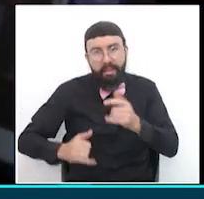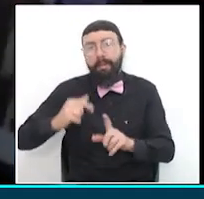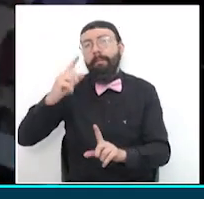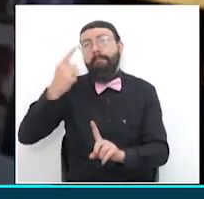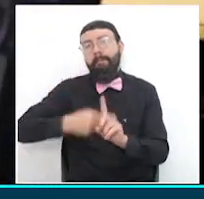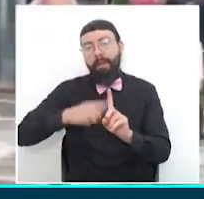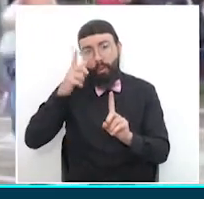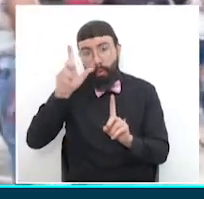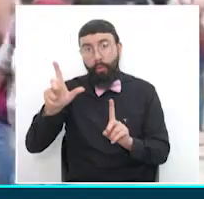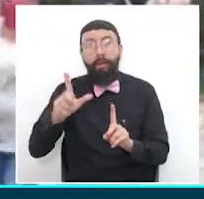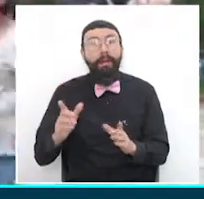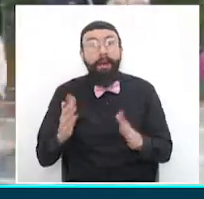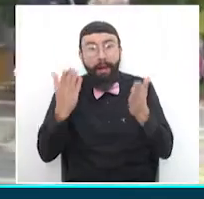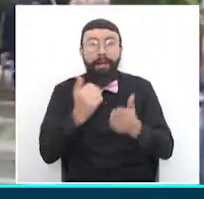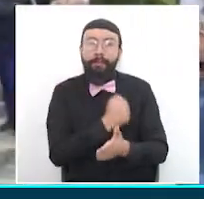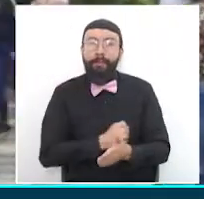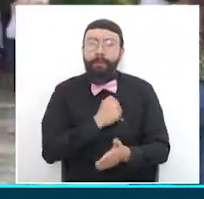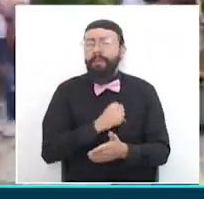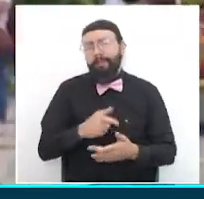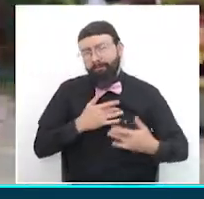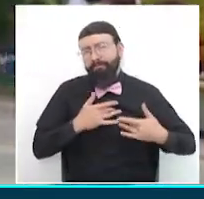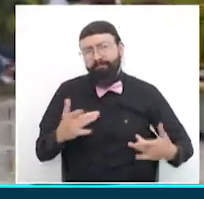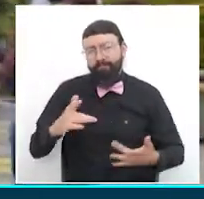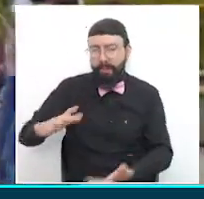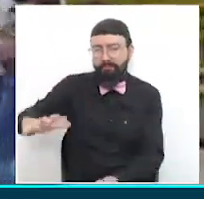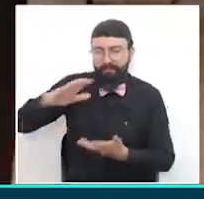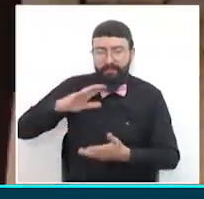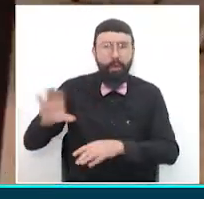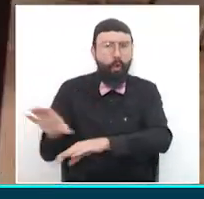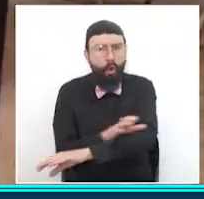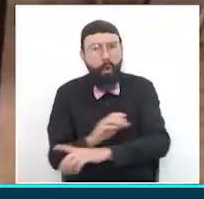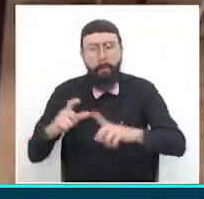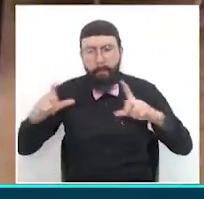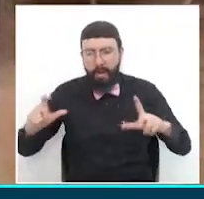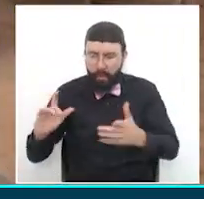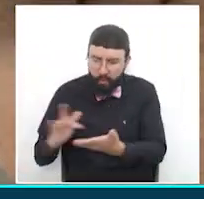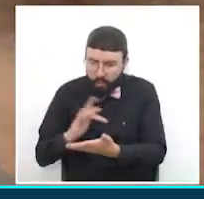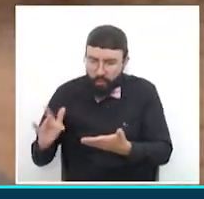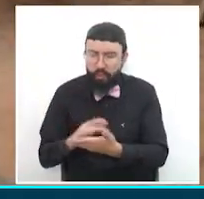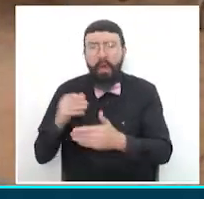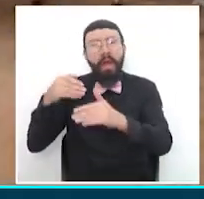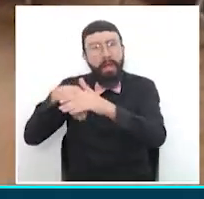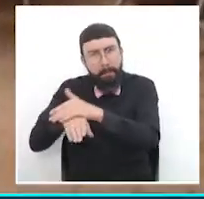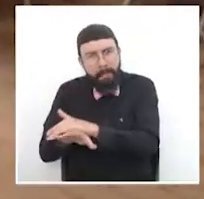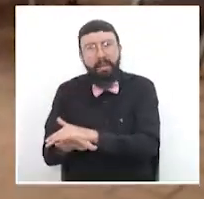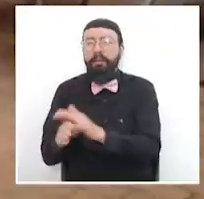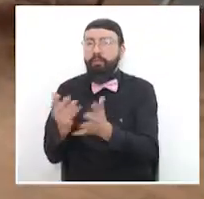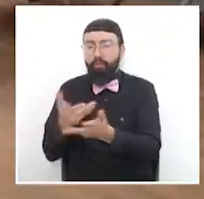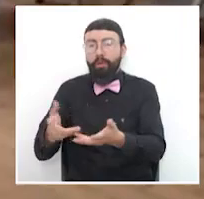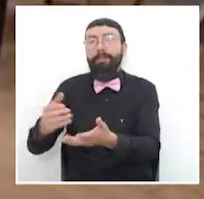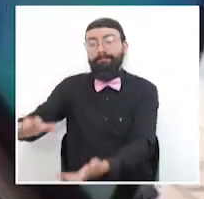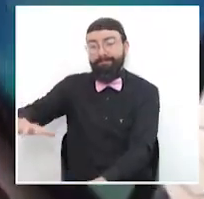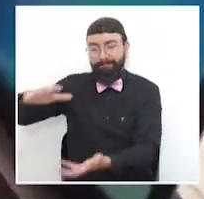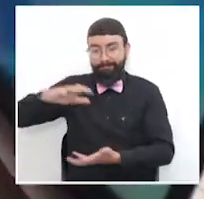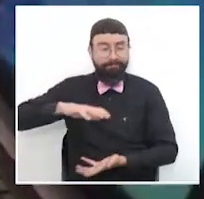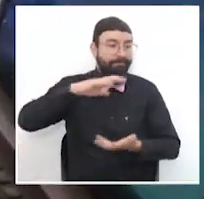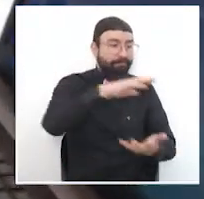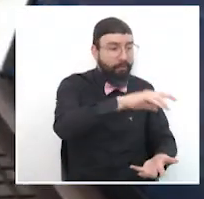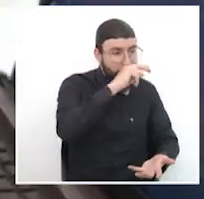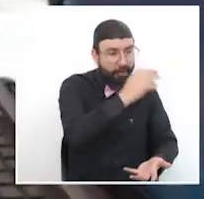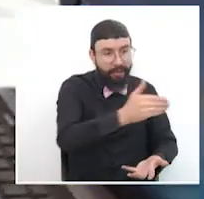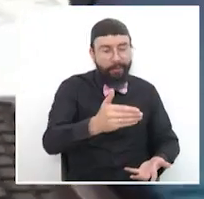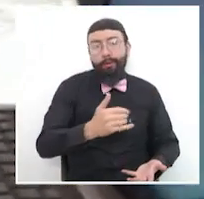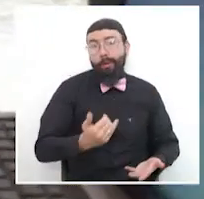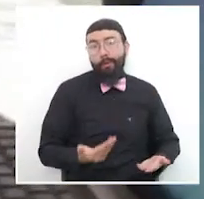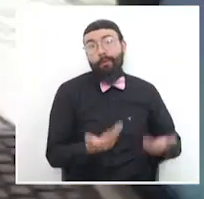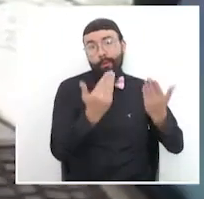de las TIC hace un llamado a la solidaridad para que los armenios puedan donar cualquiera de estas herramientas que seguramente le harán la vida más sencilla a un niño